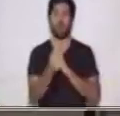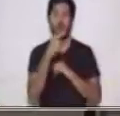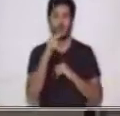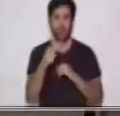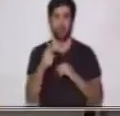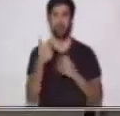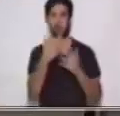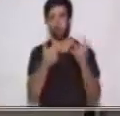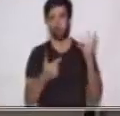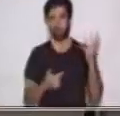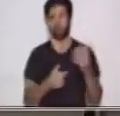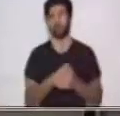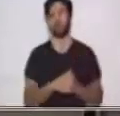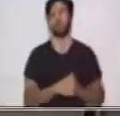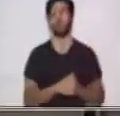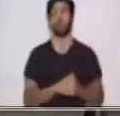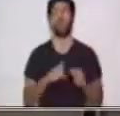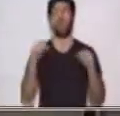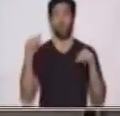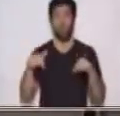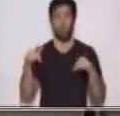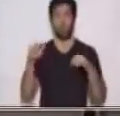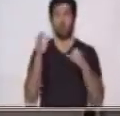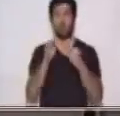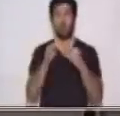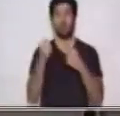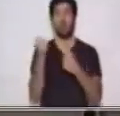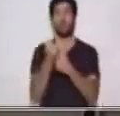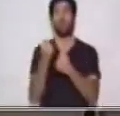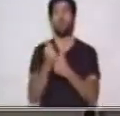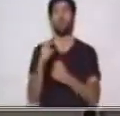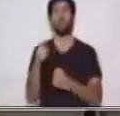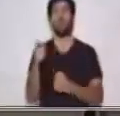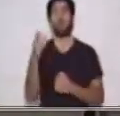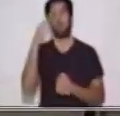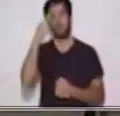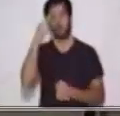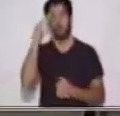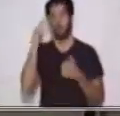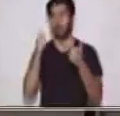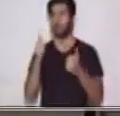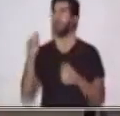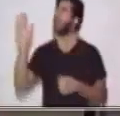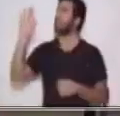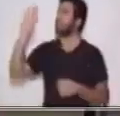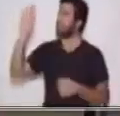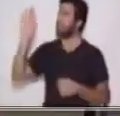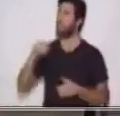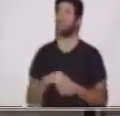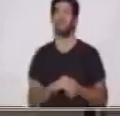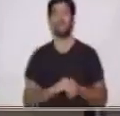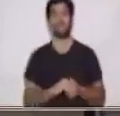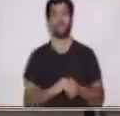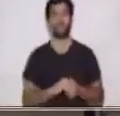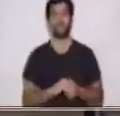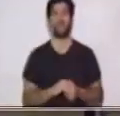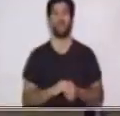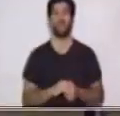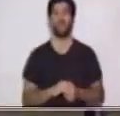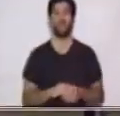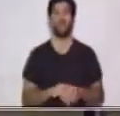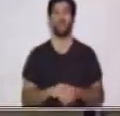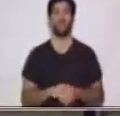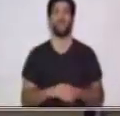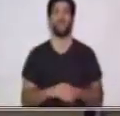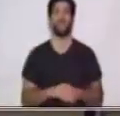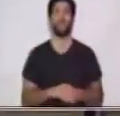habilidad lingüística. Hoy en la interpretación de lengua de señas nos acompaña Pablo. Hola Pablo. Antes de